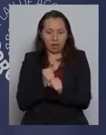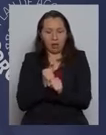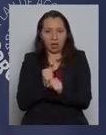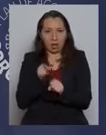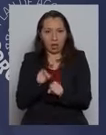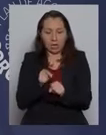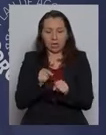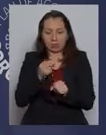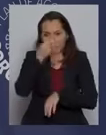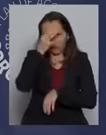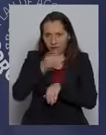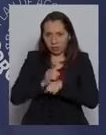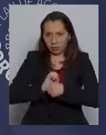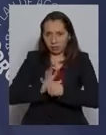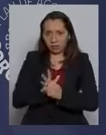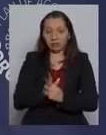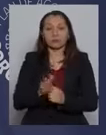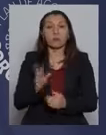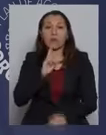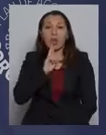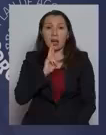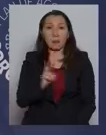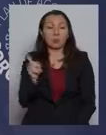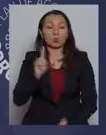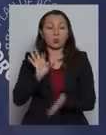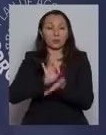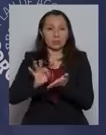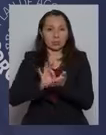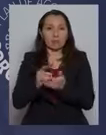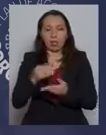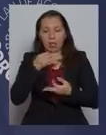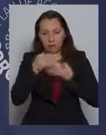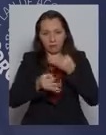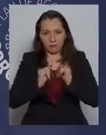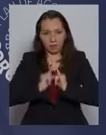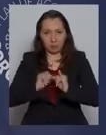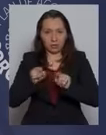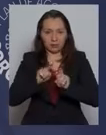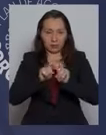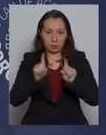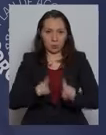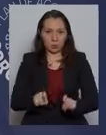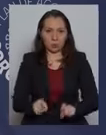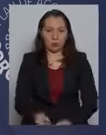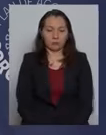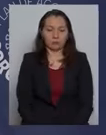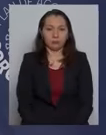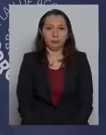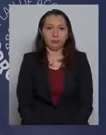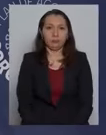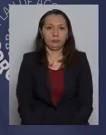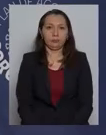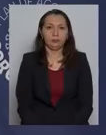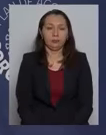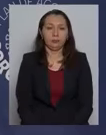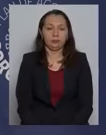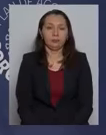pandemia? Voy a dejar al subsecretario Arturo Zúñiga para que dé respuesta a esas preguntas.